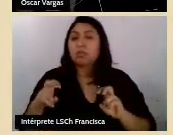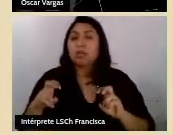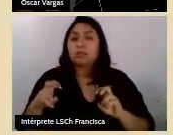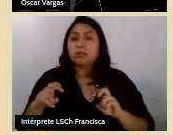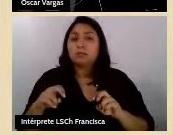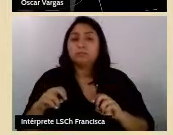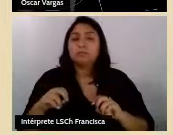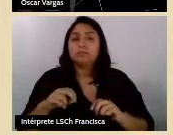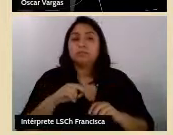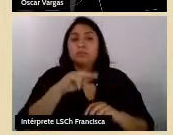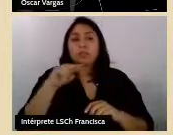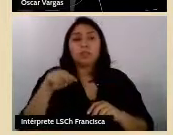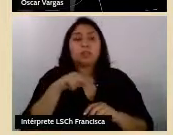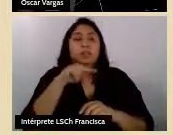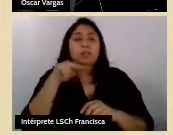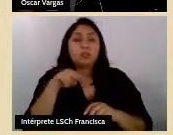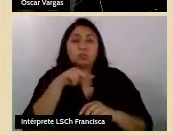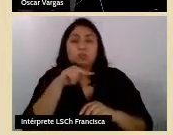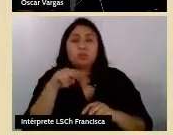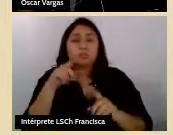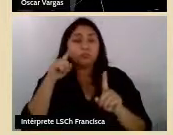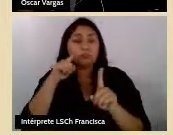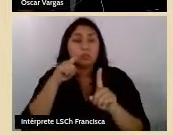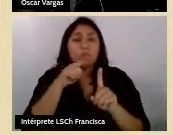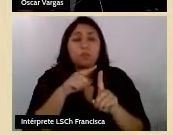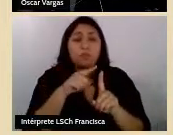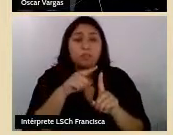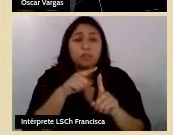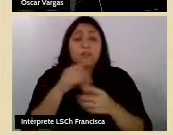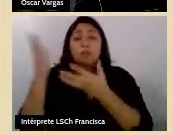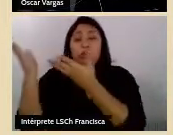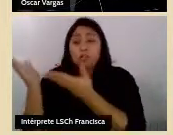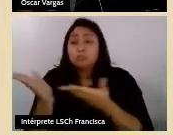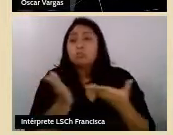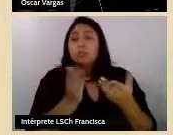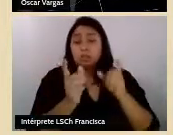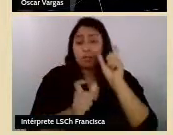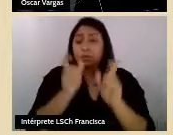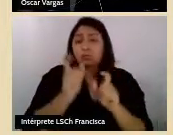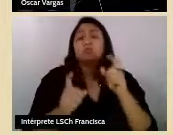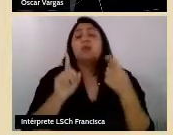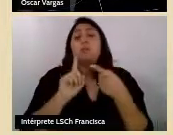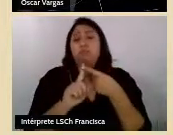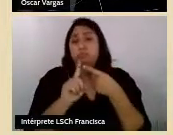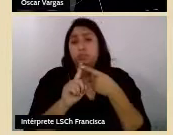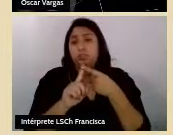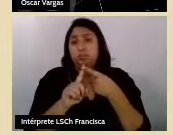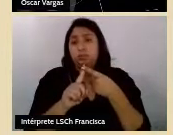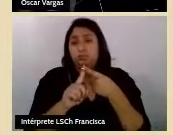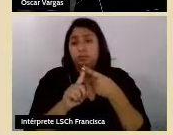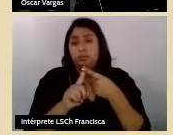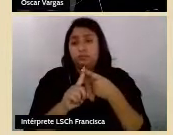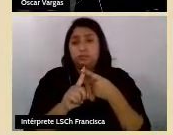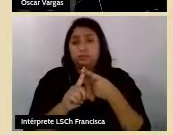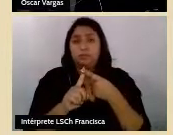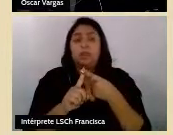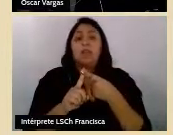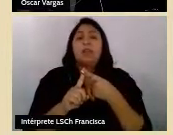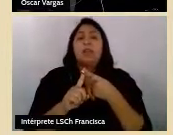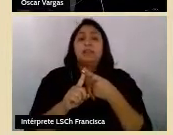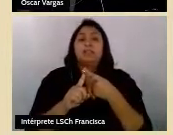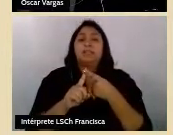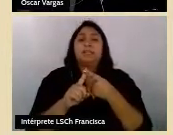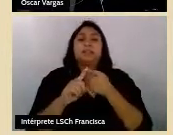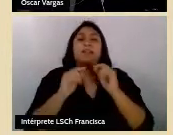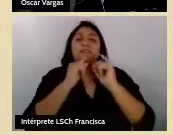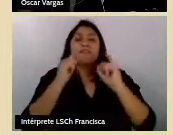misión es de invitar a las personas a la participación a través como de esta trinchera cultural, yo le